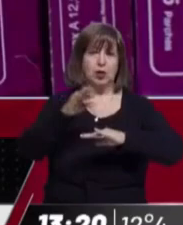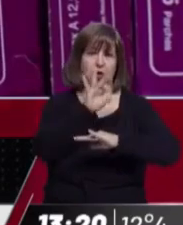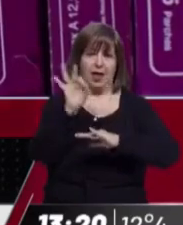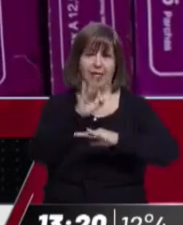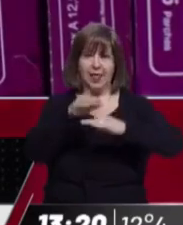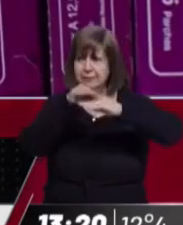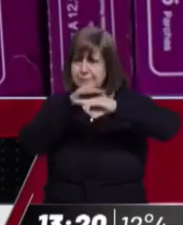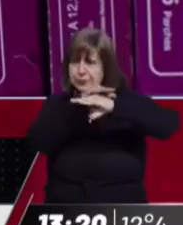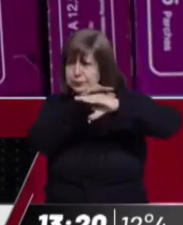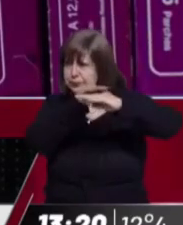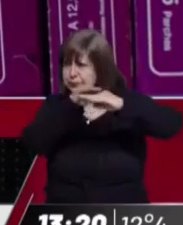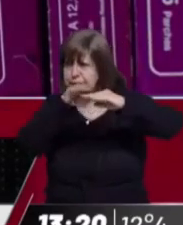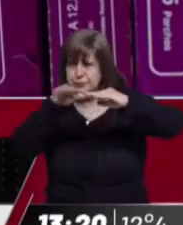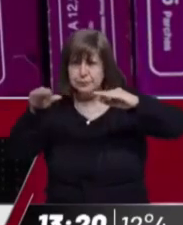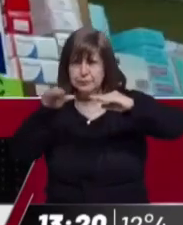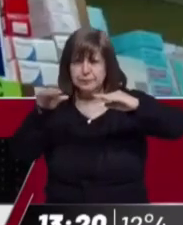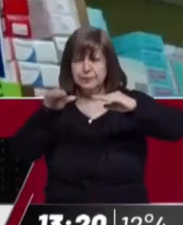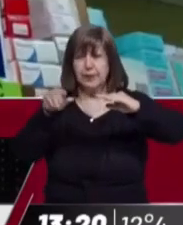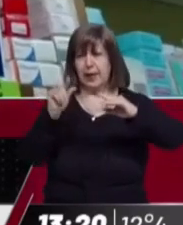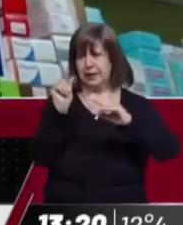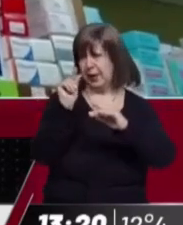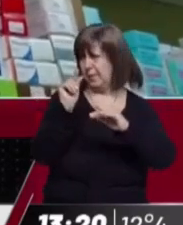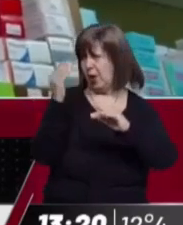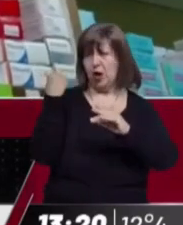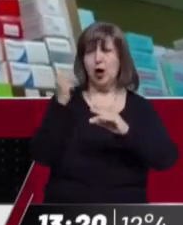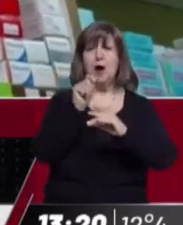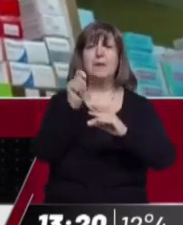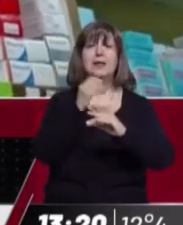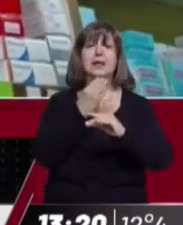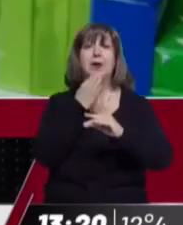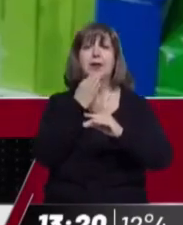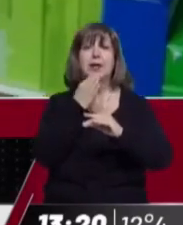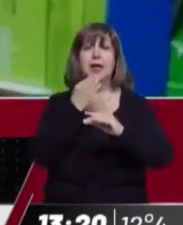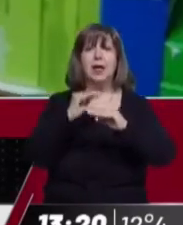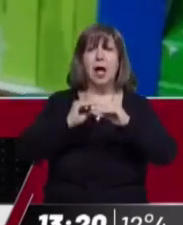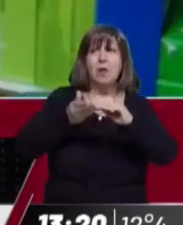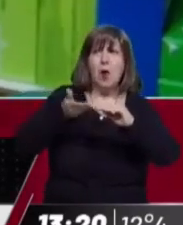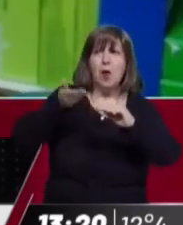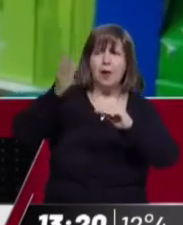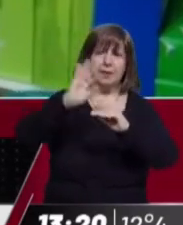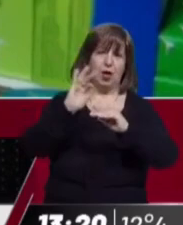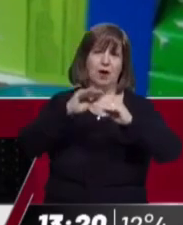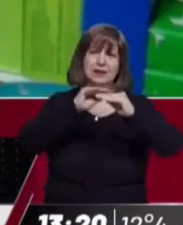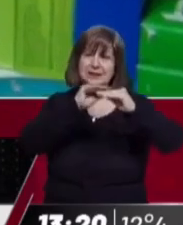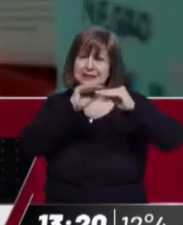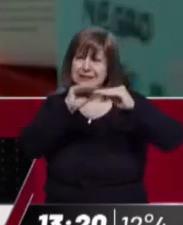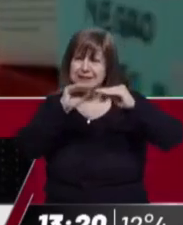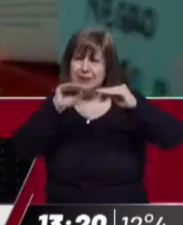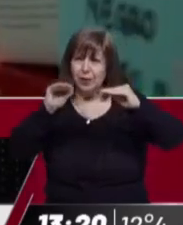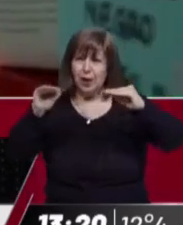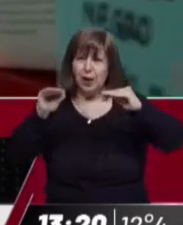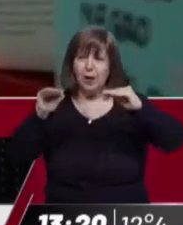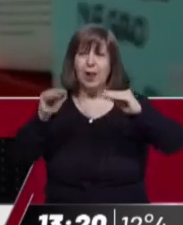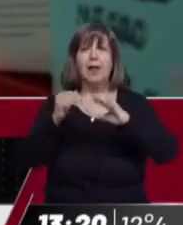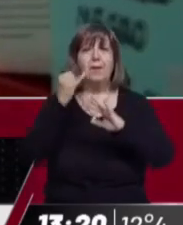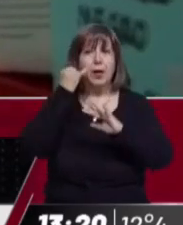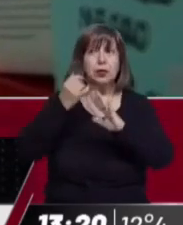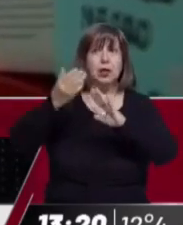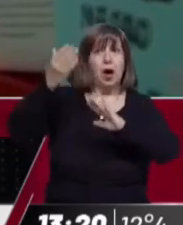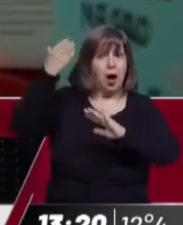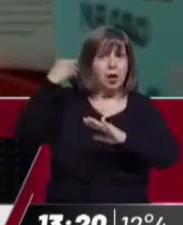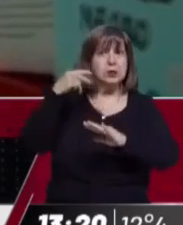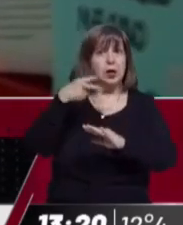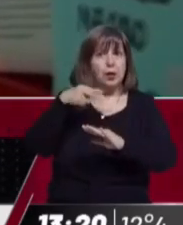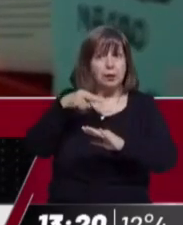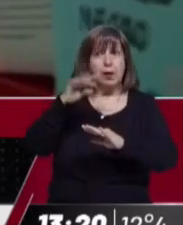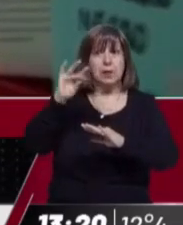aumento ha sido ahora digamos hace poquito digamos fue el mes que no hubo pero venía subiendo desde veníamos desde